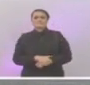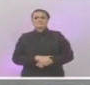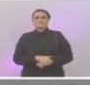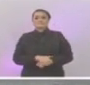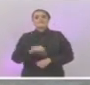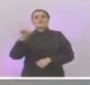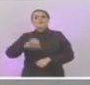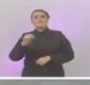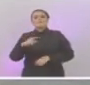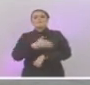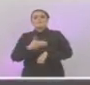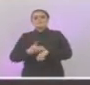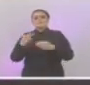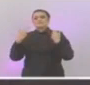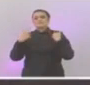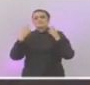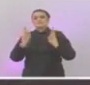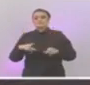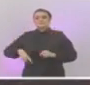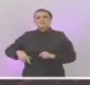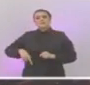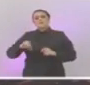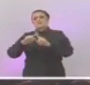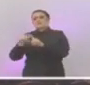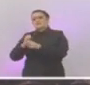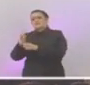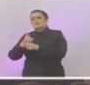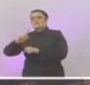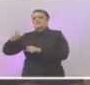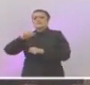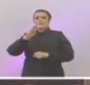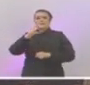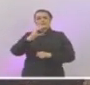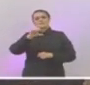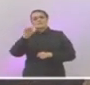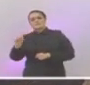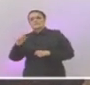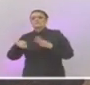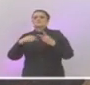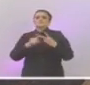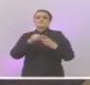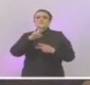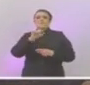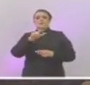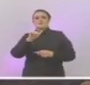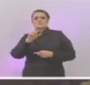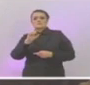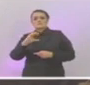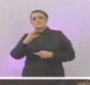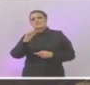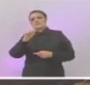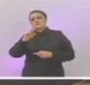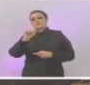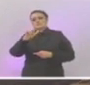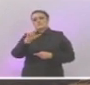Hoy nos acompañan también representantes de gobernadores de otras entidades, de Baja California Sur, Ulises